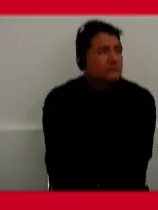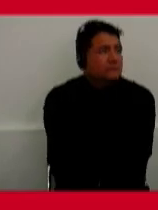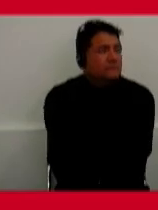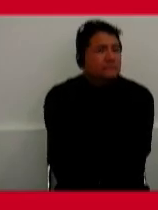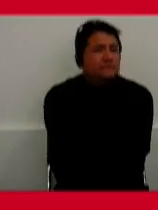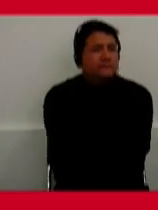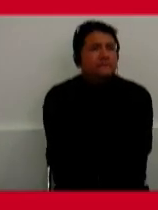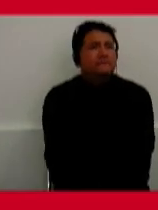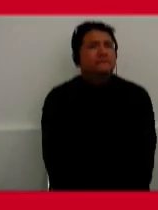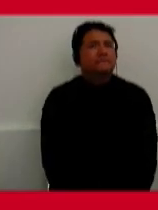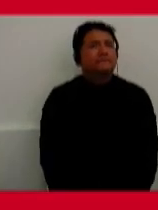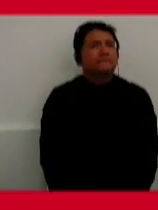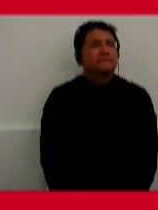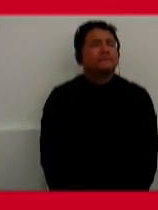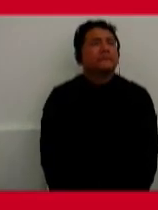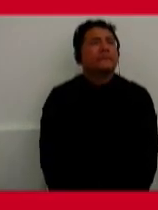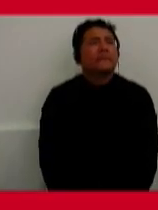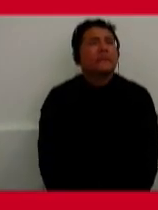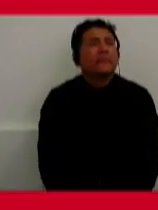Video 1.